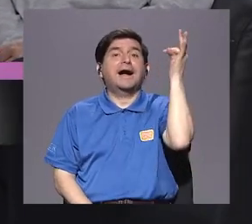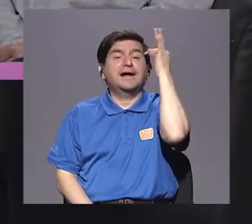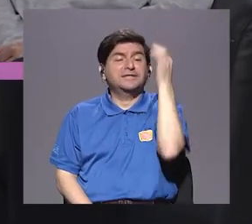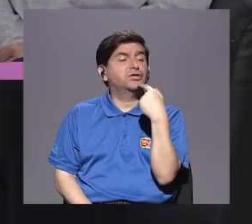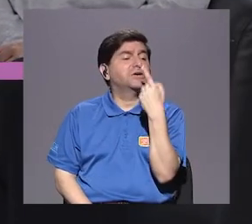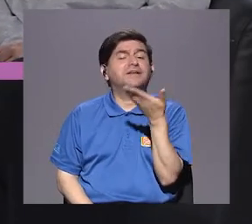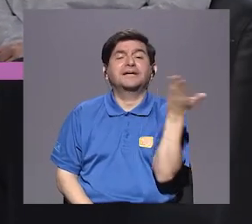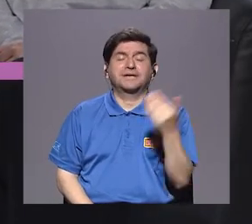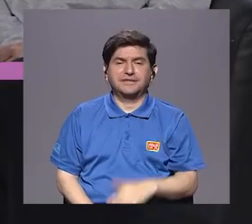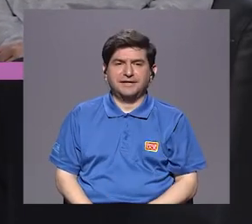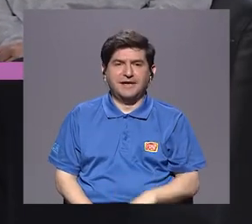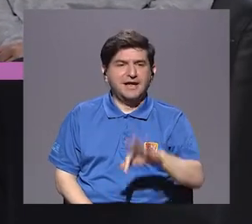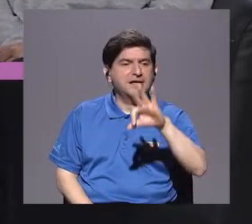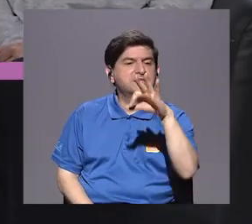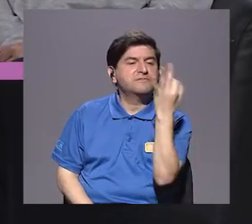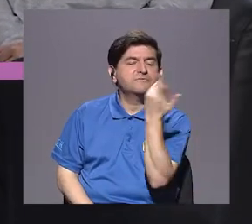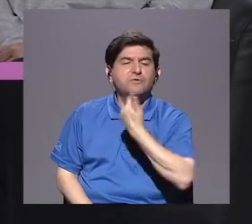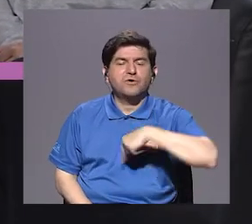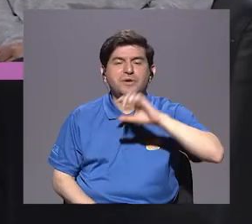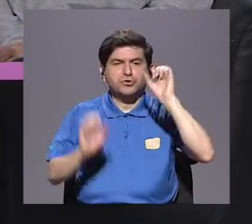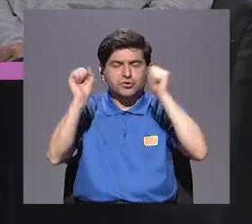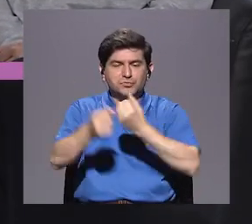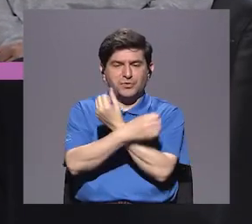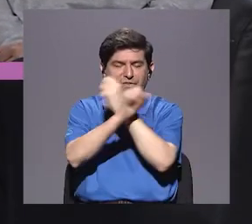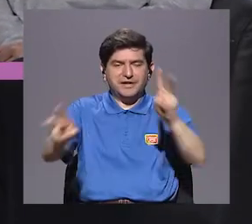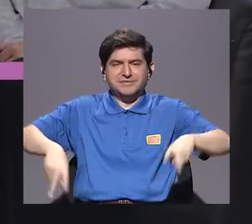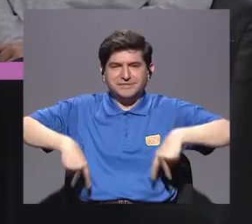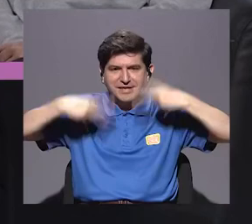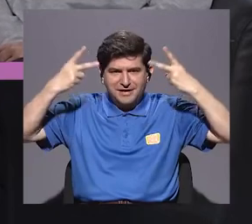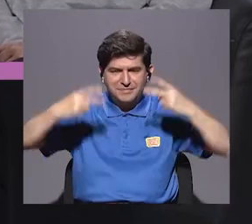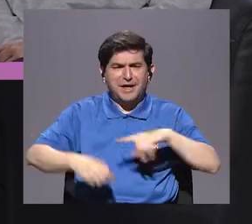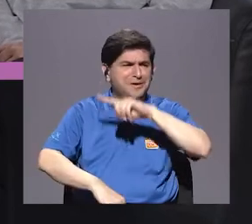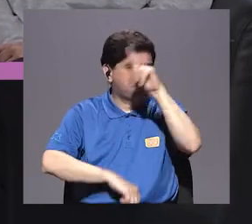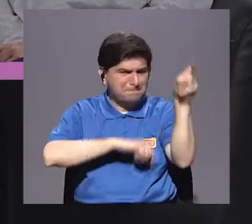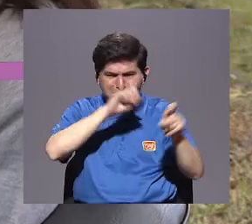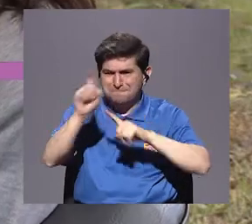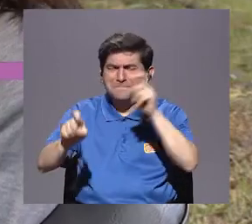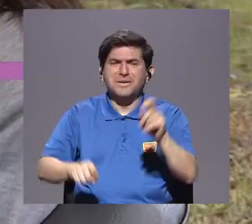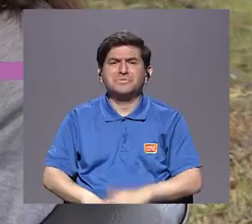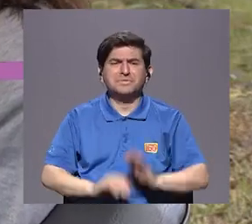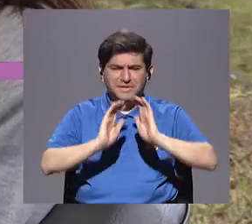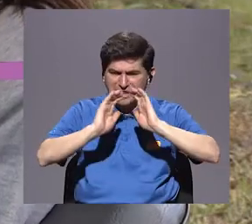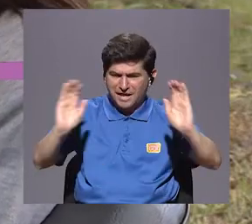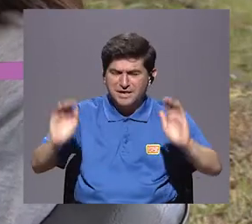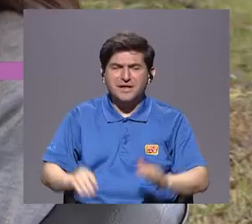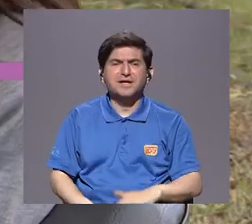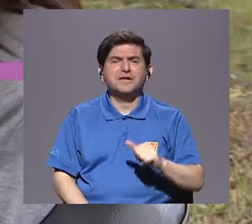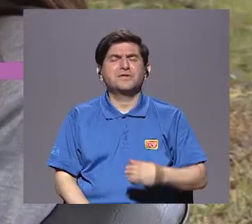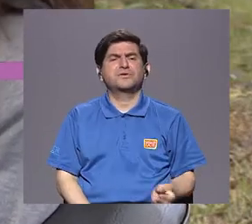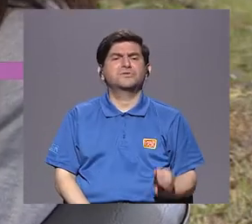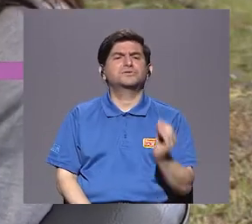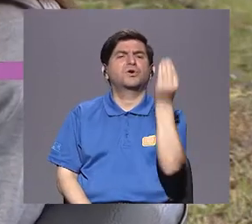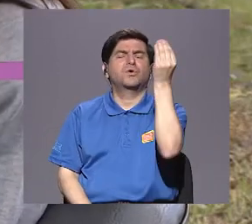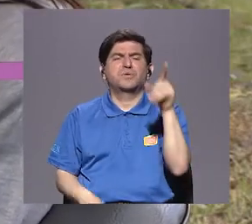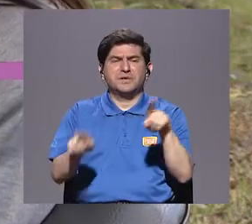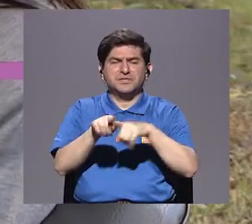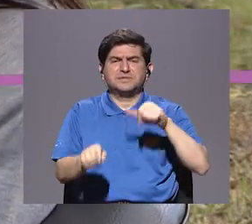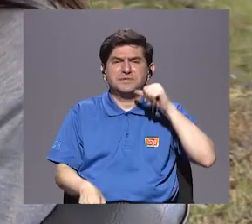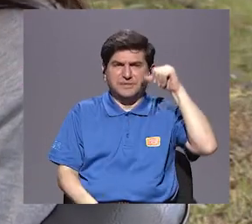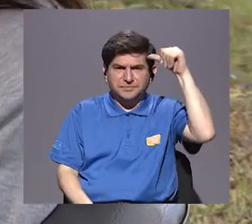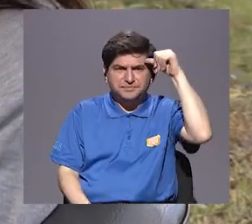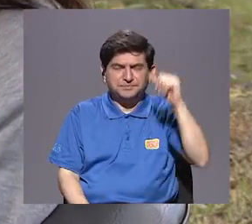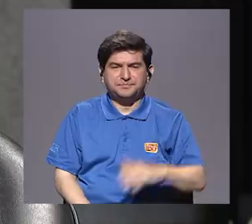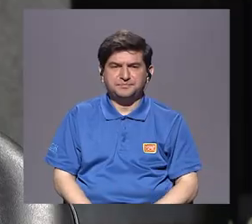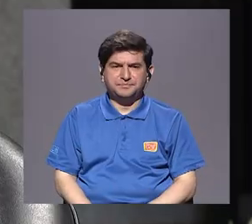nos dice es la forma que podemos salvar vidas. Hay que preguntar a los niños, a los adolescentes y a los